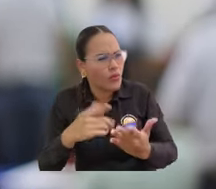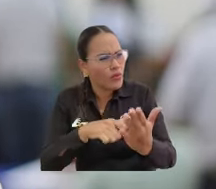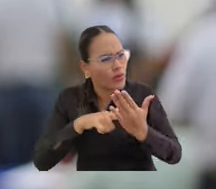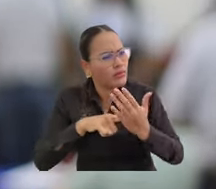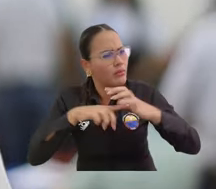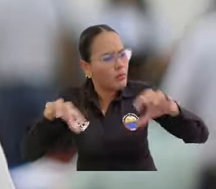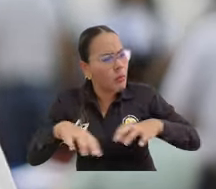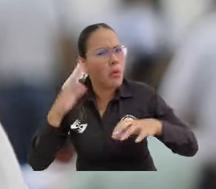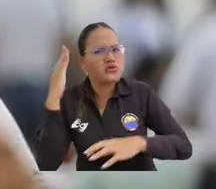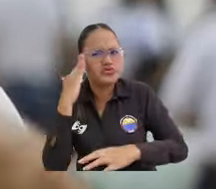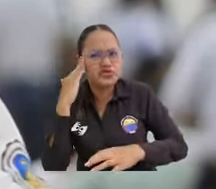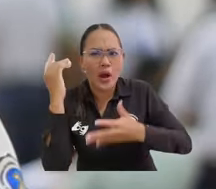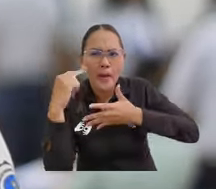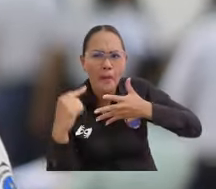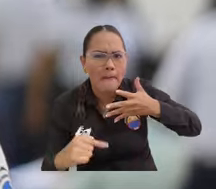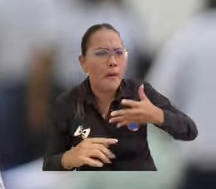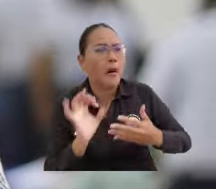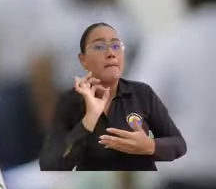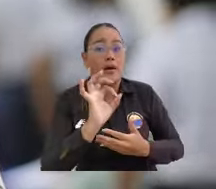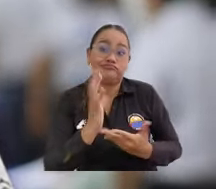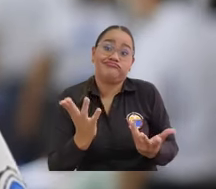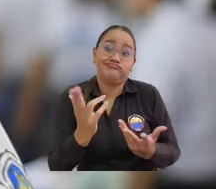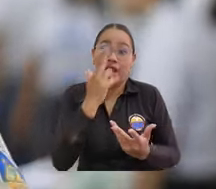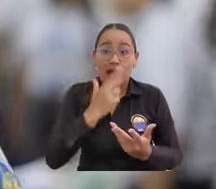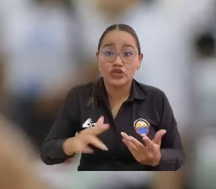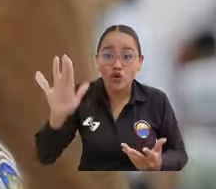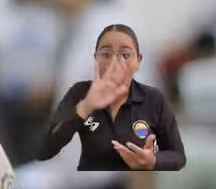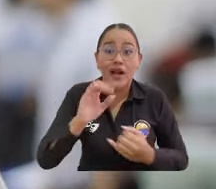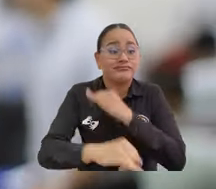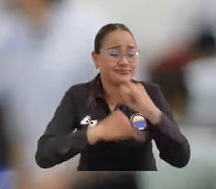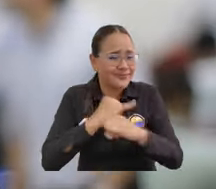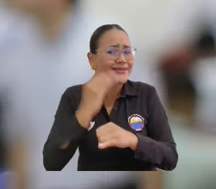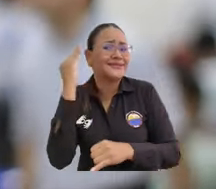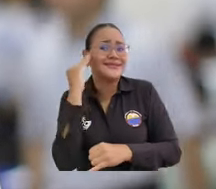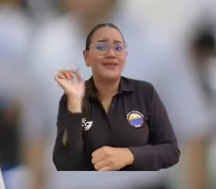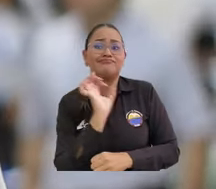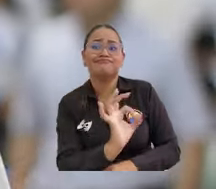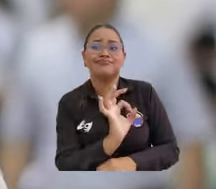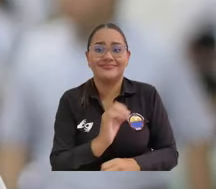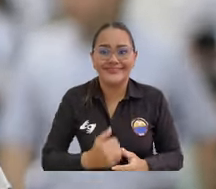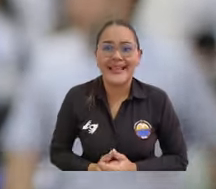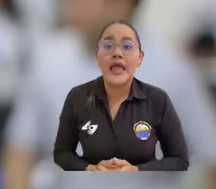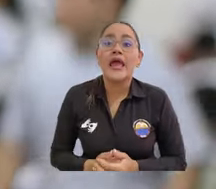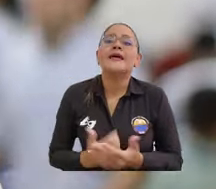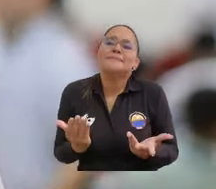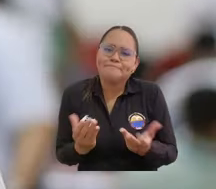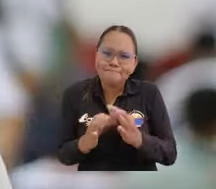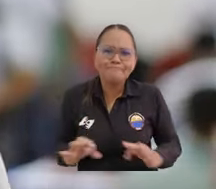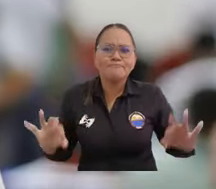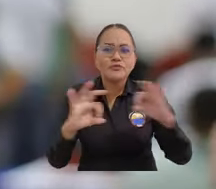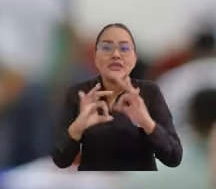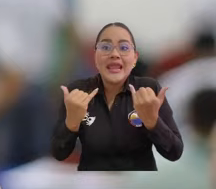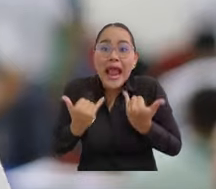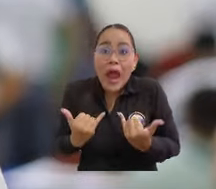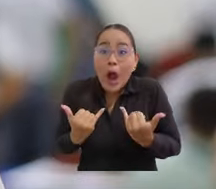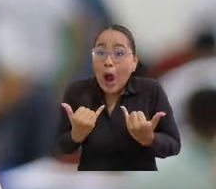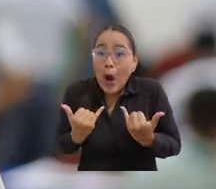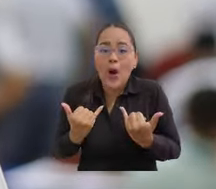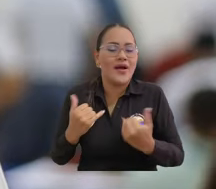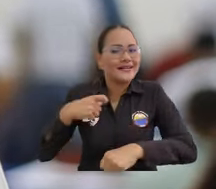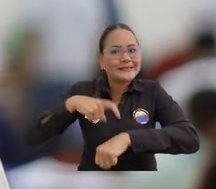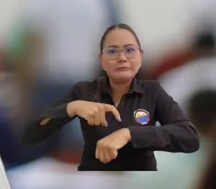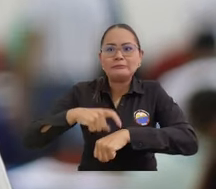y de saneamiento, no solamente a nivel local, regional, a nivel nacional e internacional. Entonces creo que es un momento